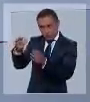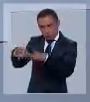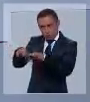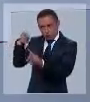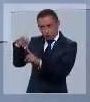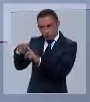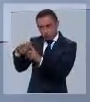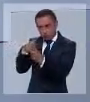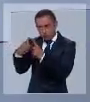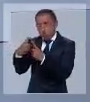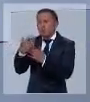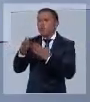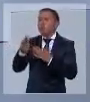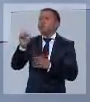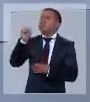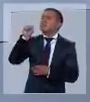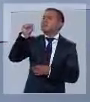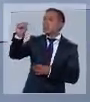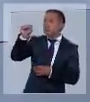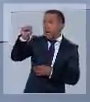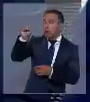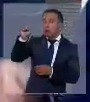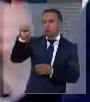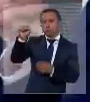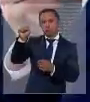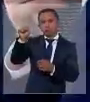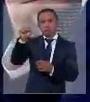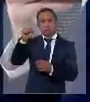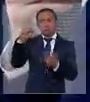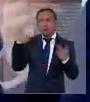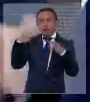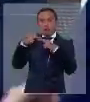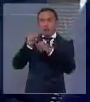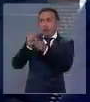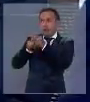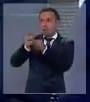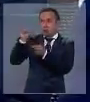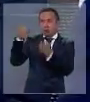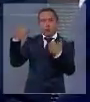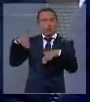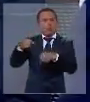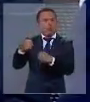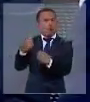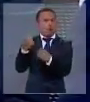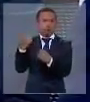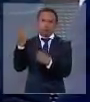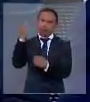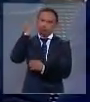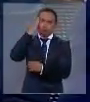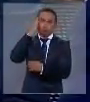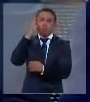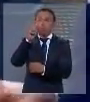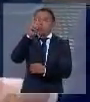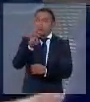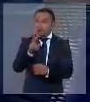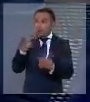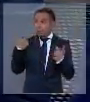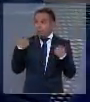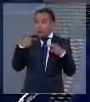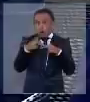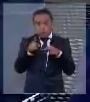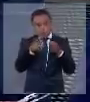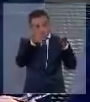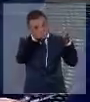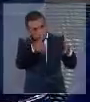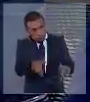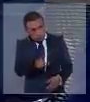educación de una manera muy fuerte en el país. Yo valoro al maestro de manera individual. ¿Lo haces tú también así? O sea, sin el tema